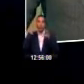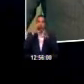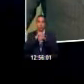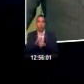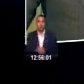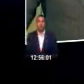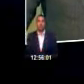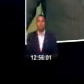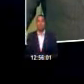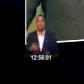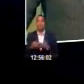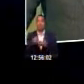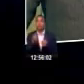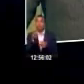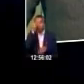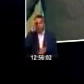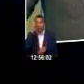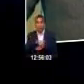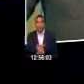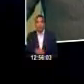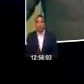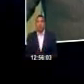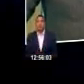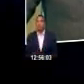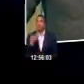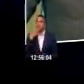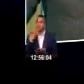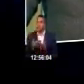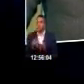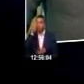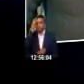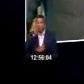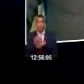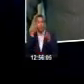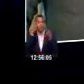todos los detalles. Que tengan una excelente tarde. Gracias, Cristian. Buenas tardes también para ti.